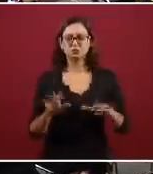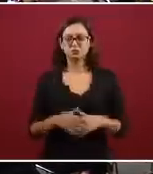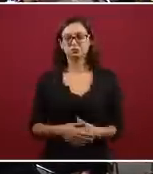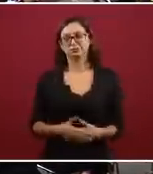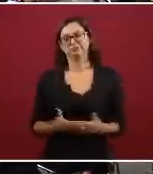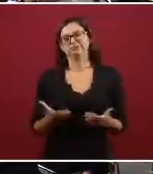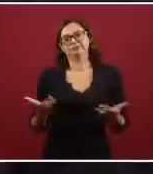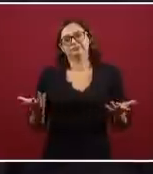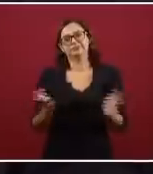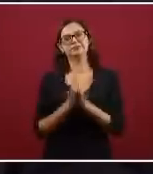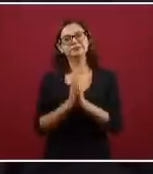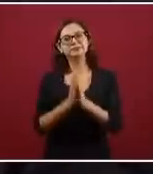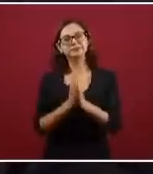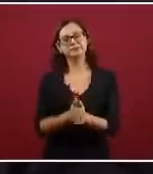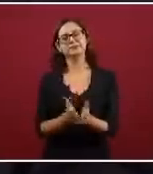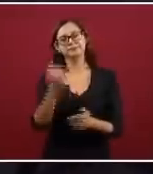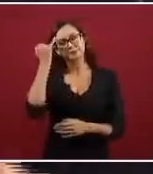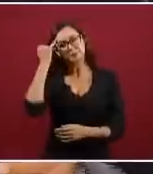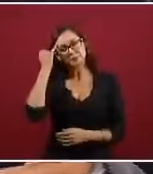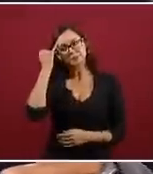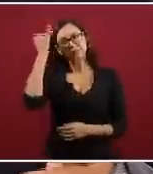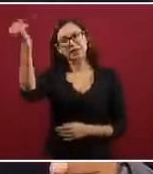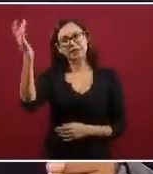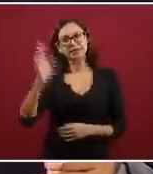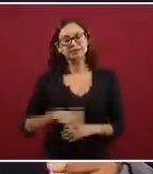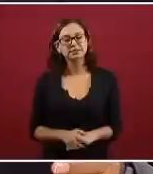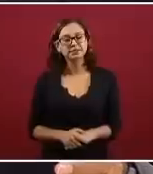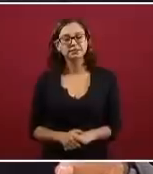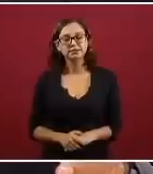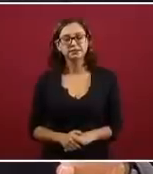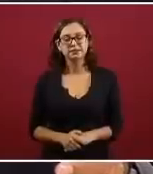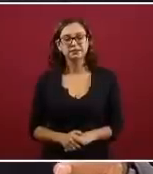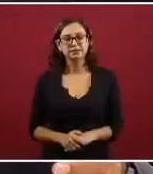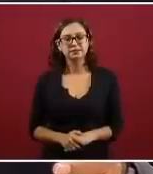imagínense lo que sucedió.